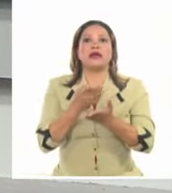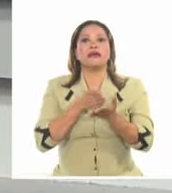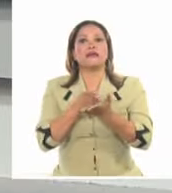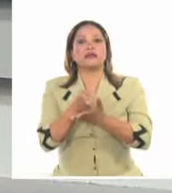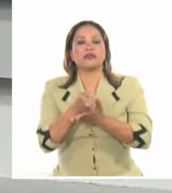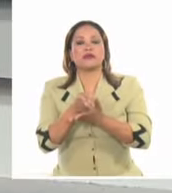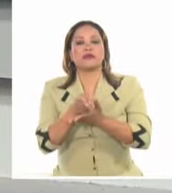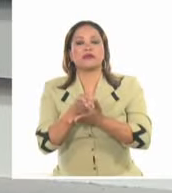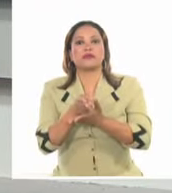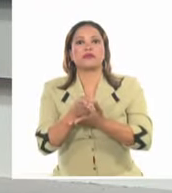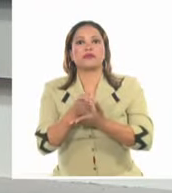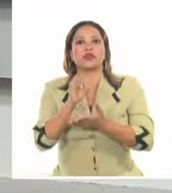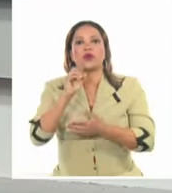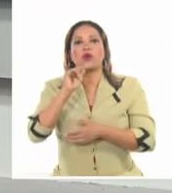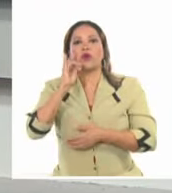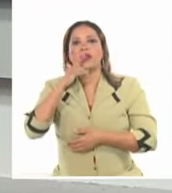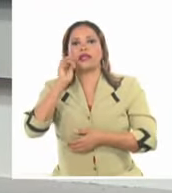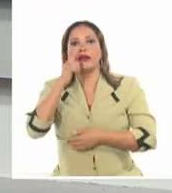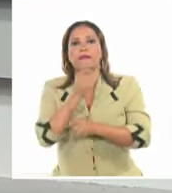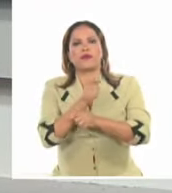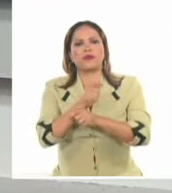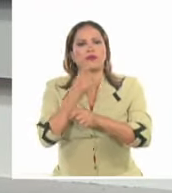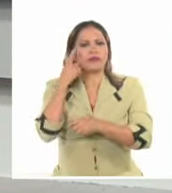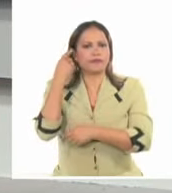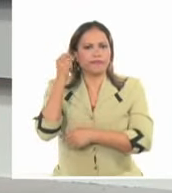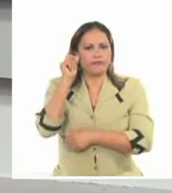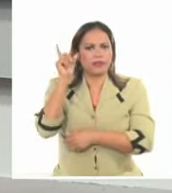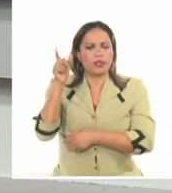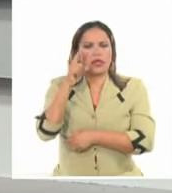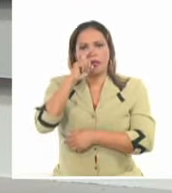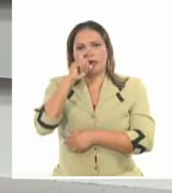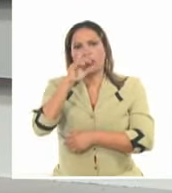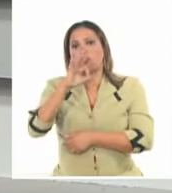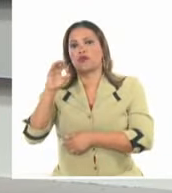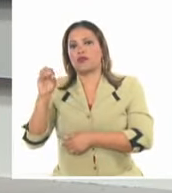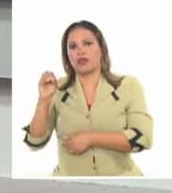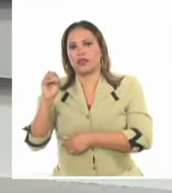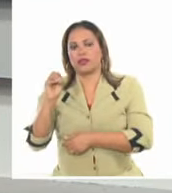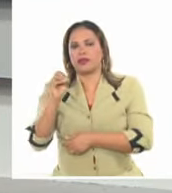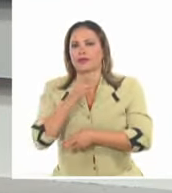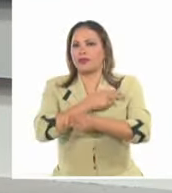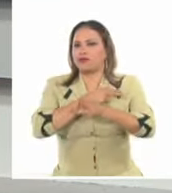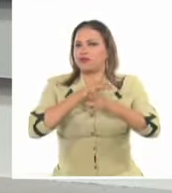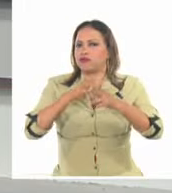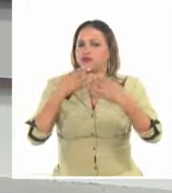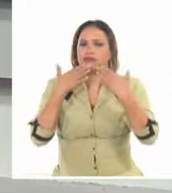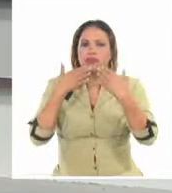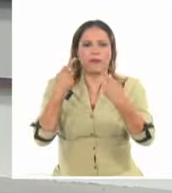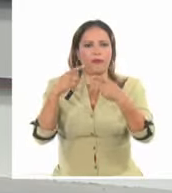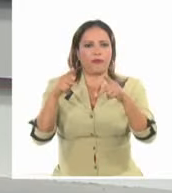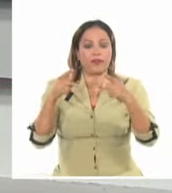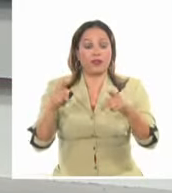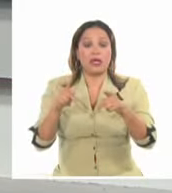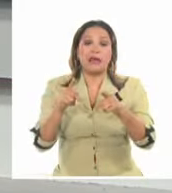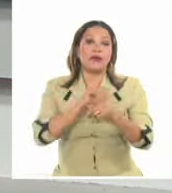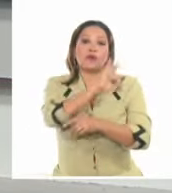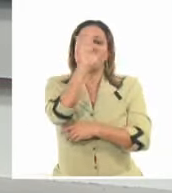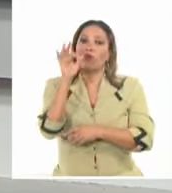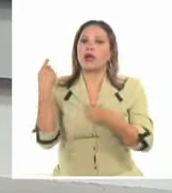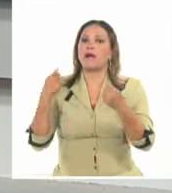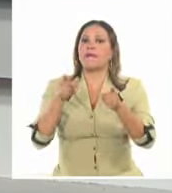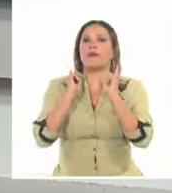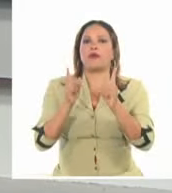Corina Yoris, una ilustre profesora intelectual de 80 años, con un currículo impecable, pero que jamás ha hecho política, que no ha